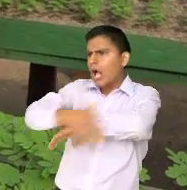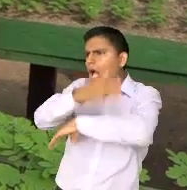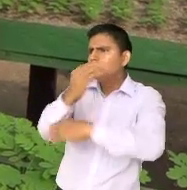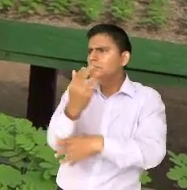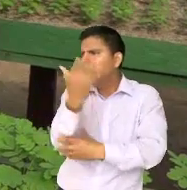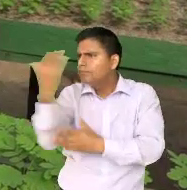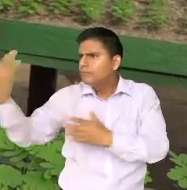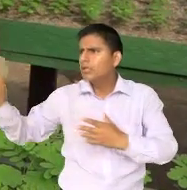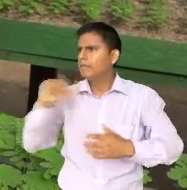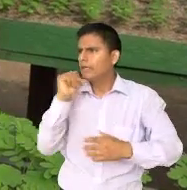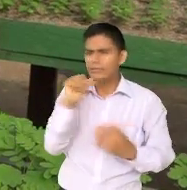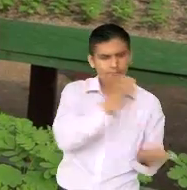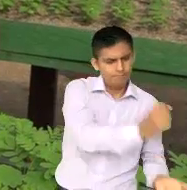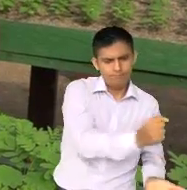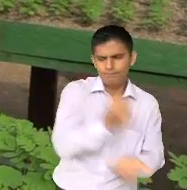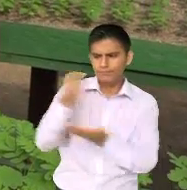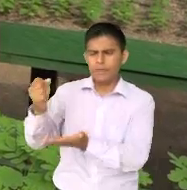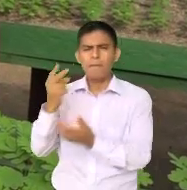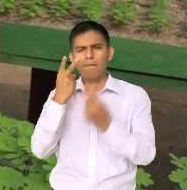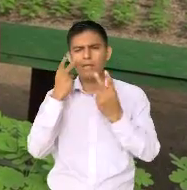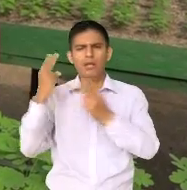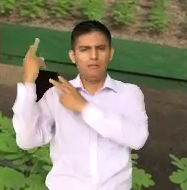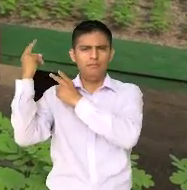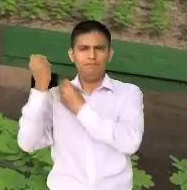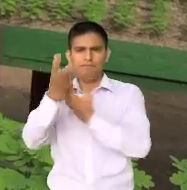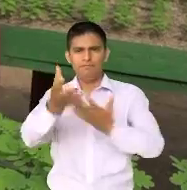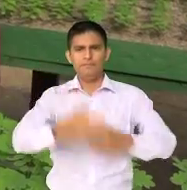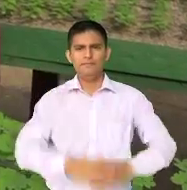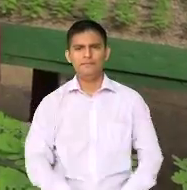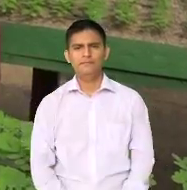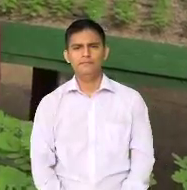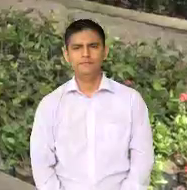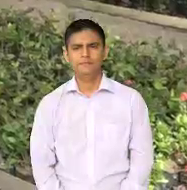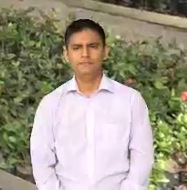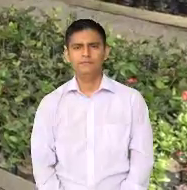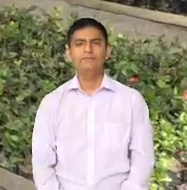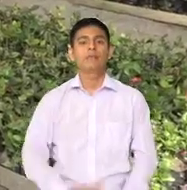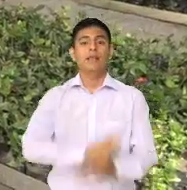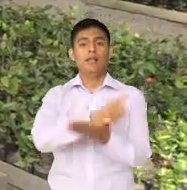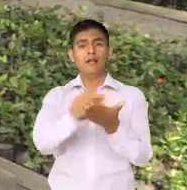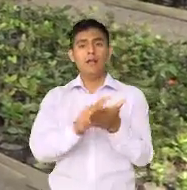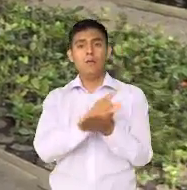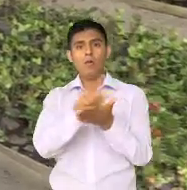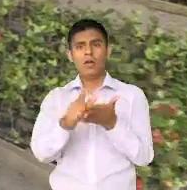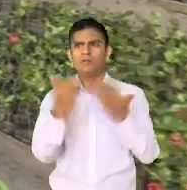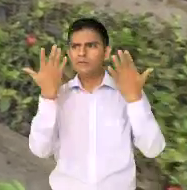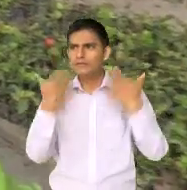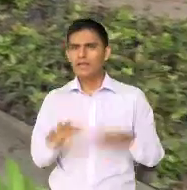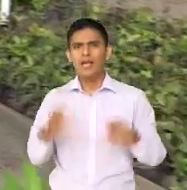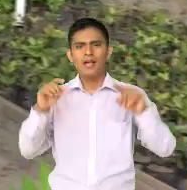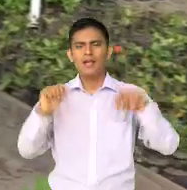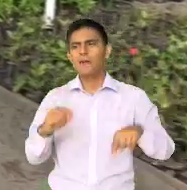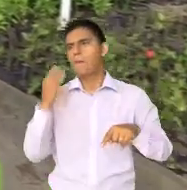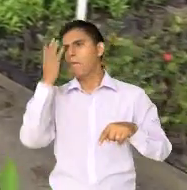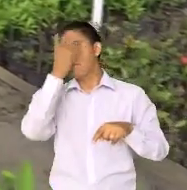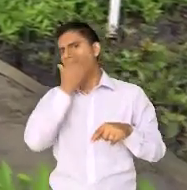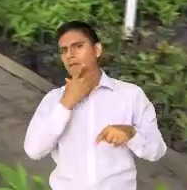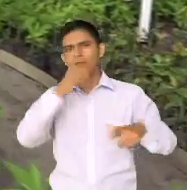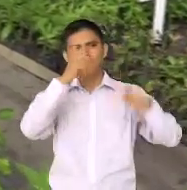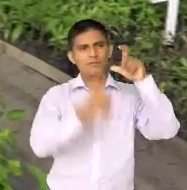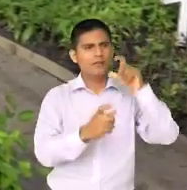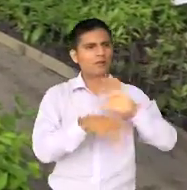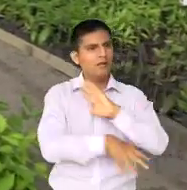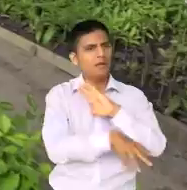partes de la ciudad de nueva loja pero qué mejor que observar el siguiente informe lago adiós he elegido como una verdadera